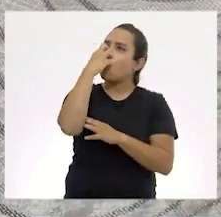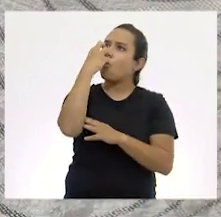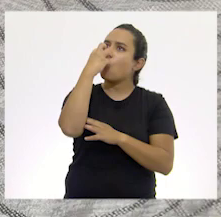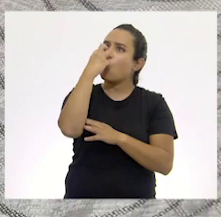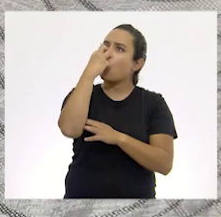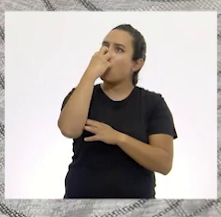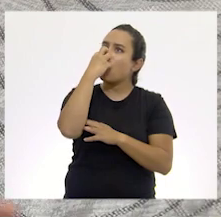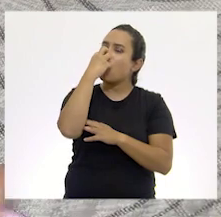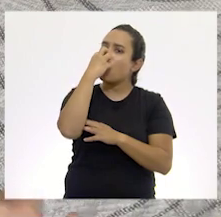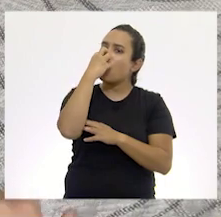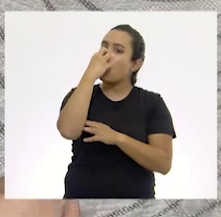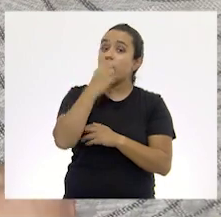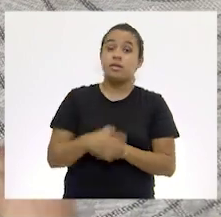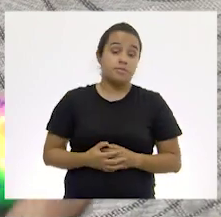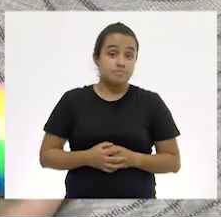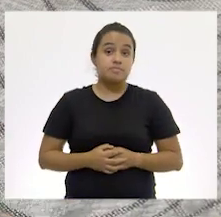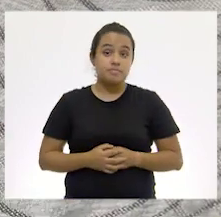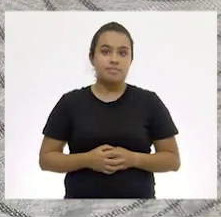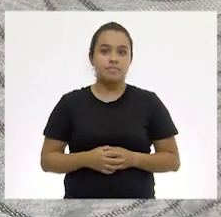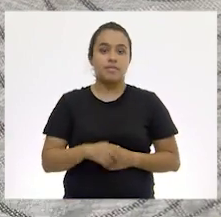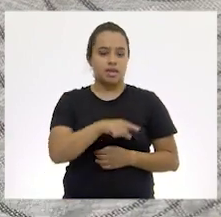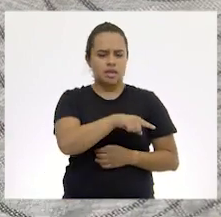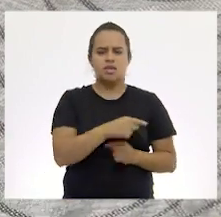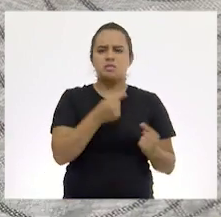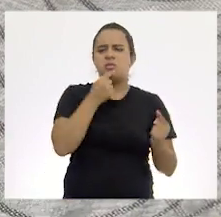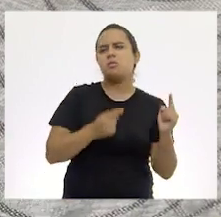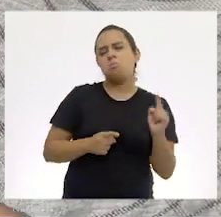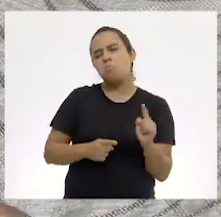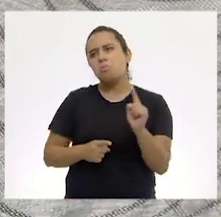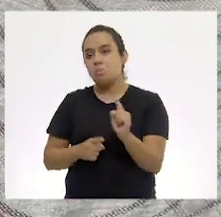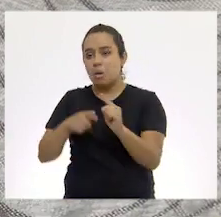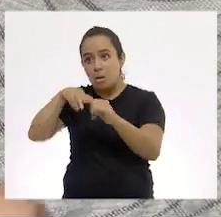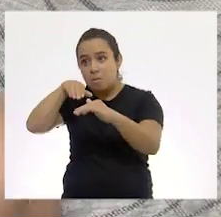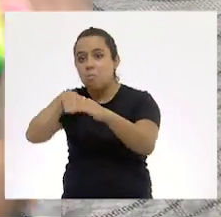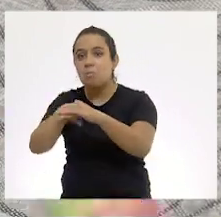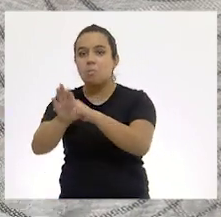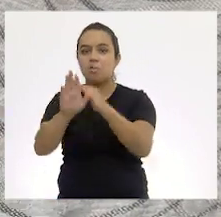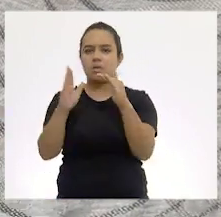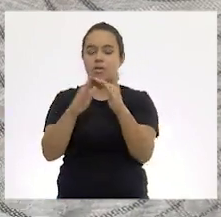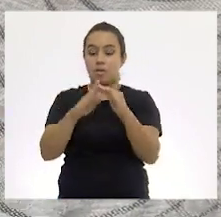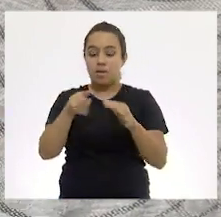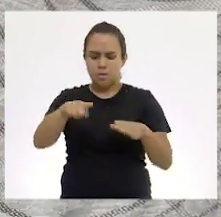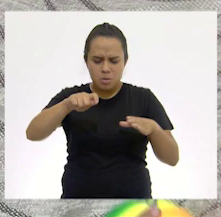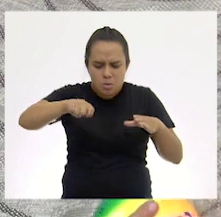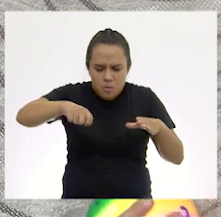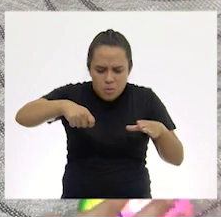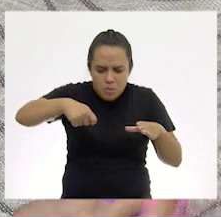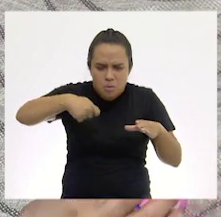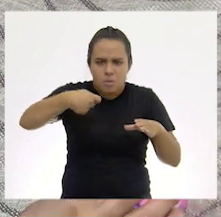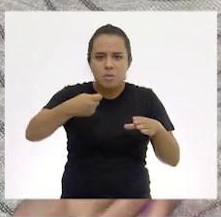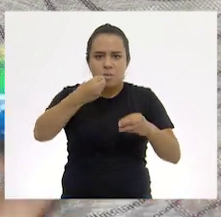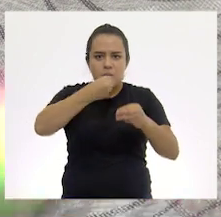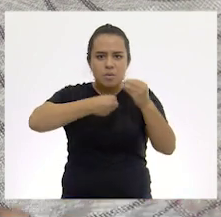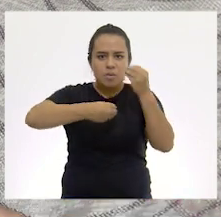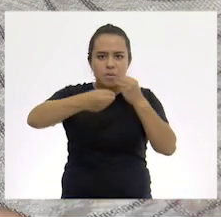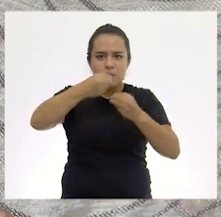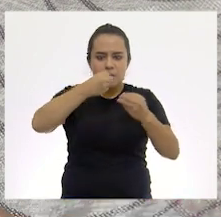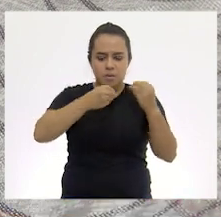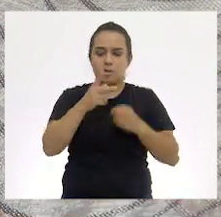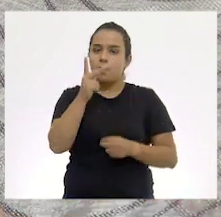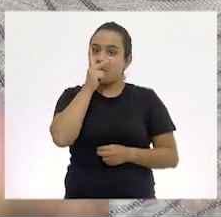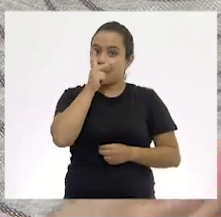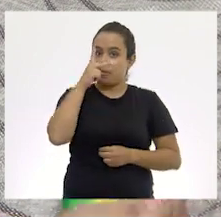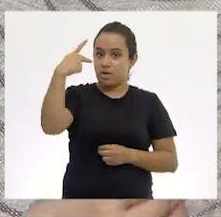los tres osos. Entonces entró, agarró una comida de primero de mi